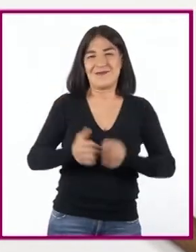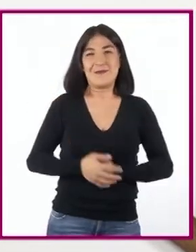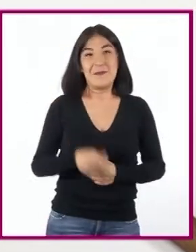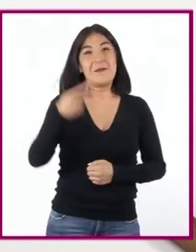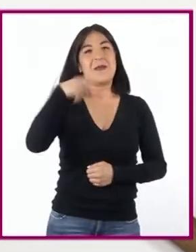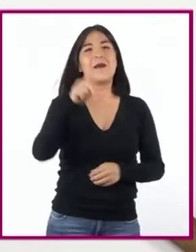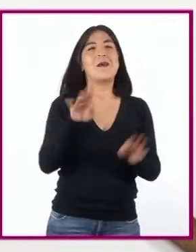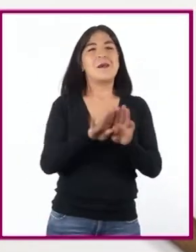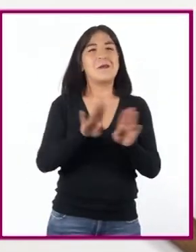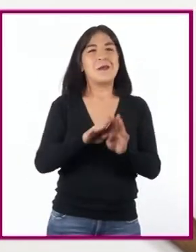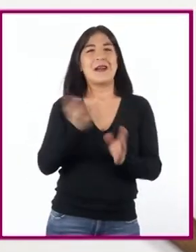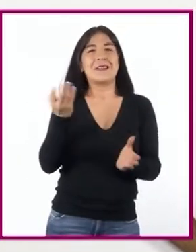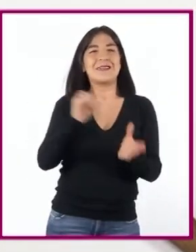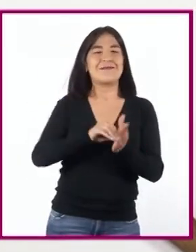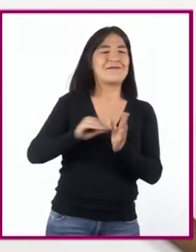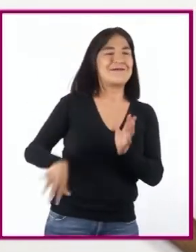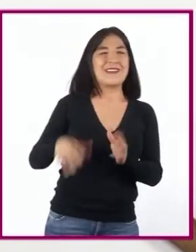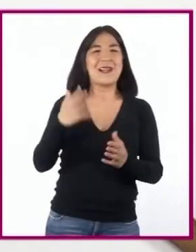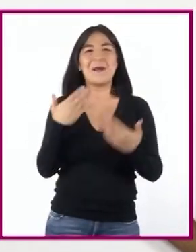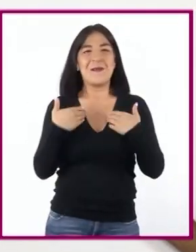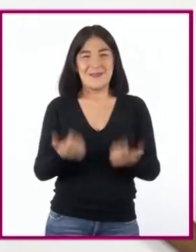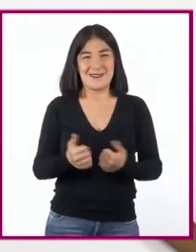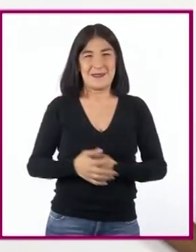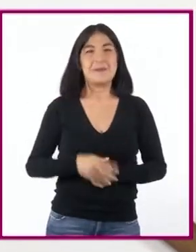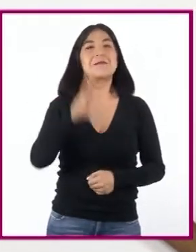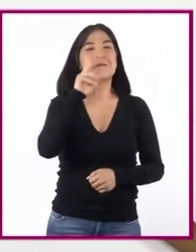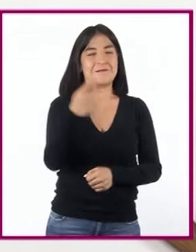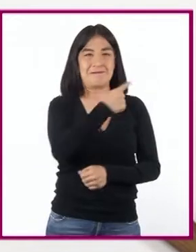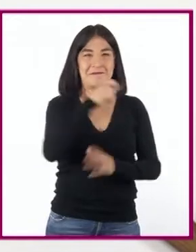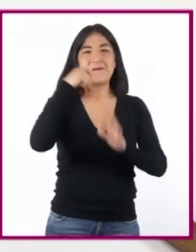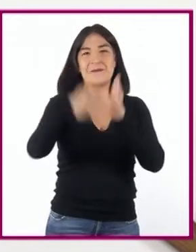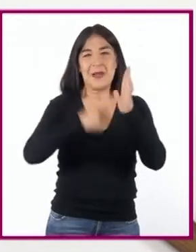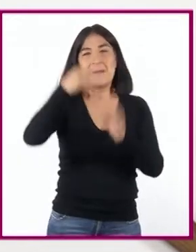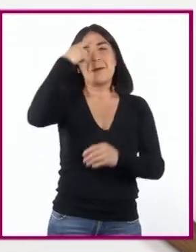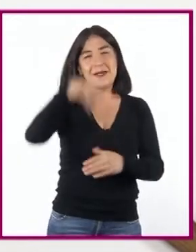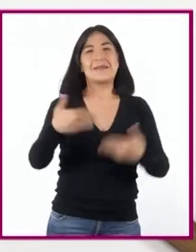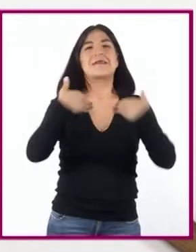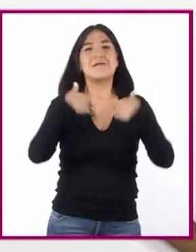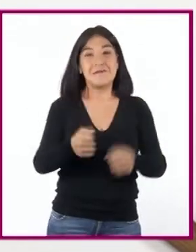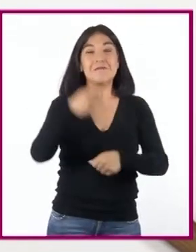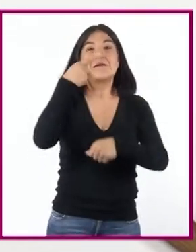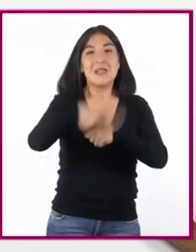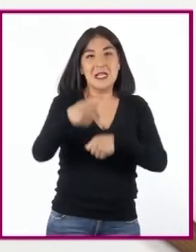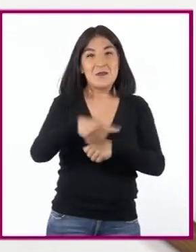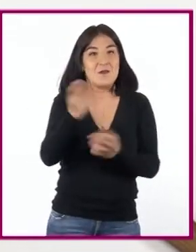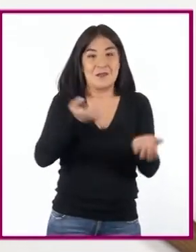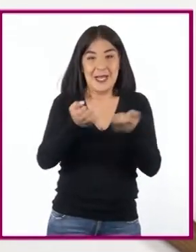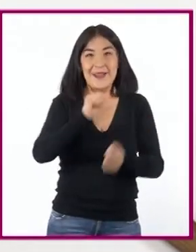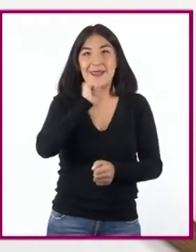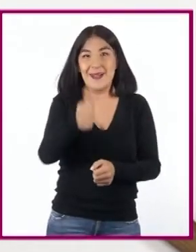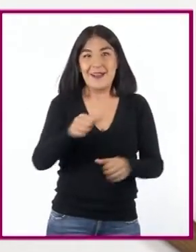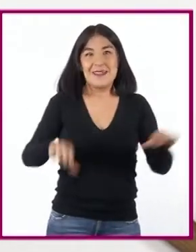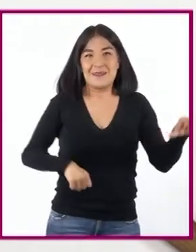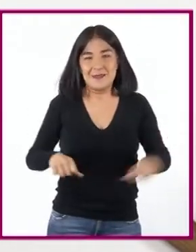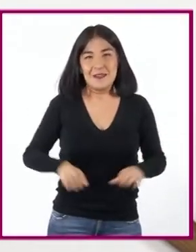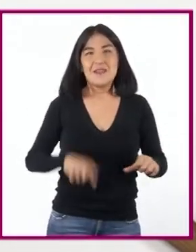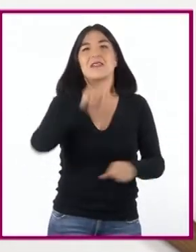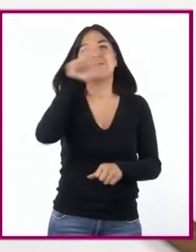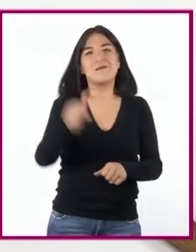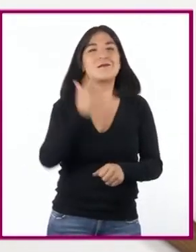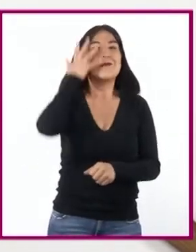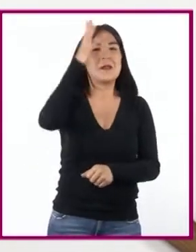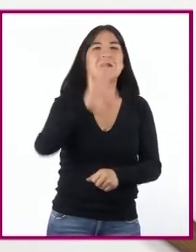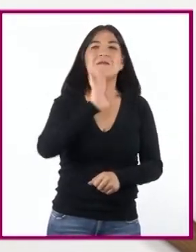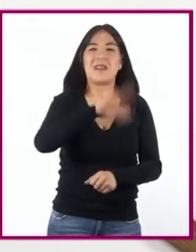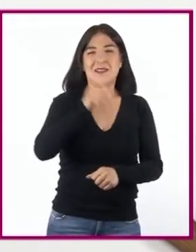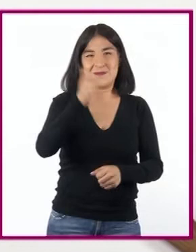pero haces como que no. Les invito a ver el siguiente video para que comprendan los peligros de la falta de actividad física y sus repercusiones